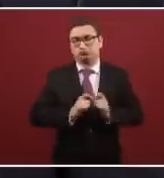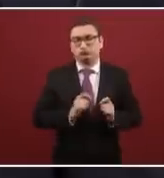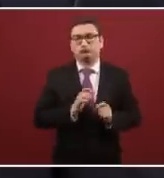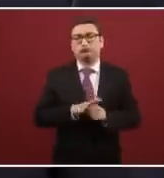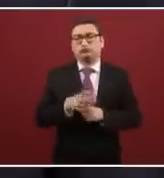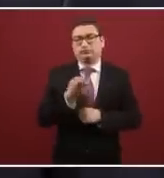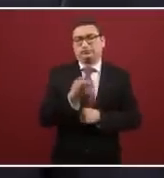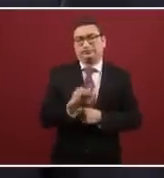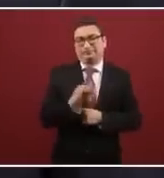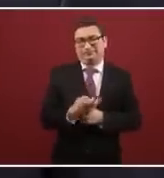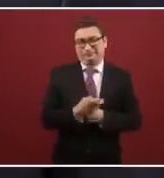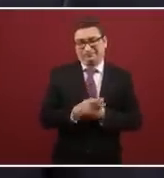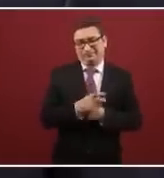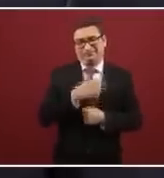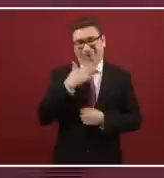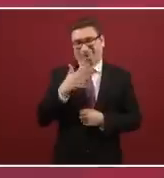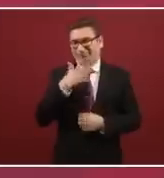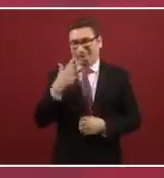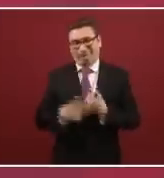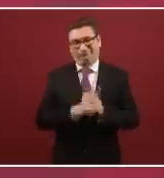toda esa podredumbre.